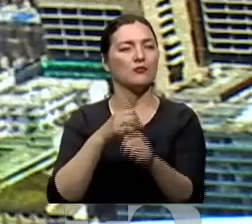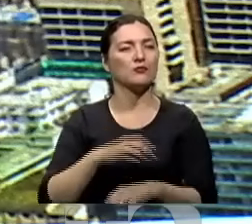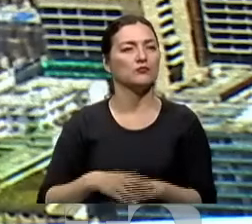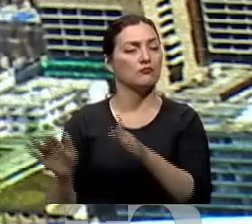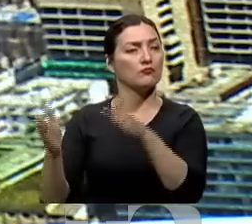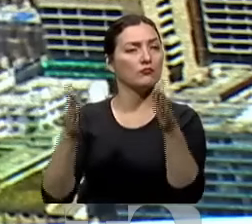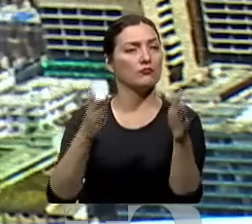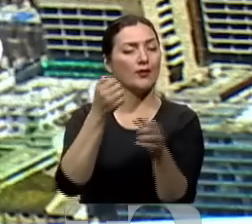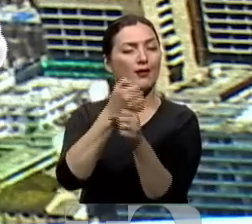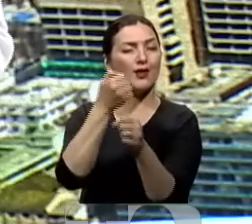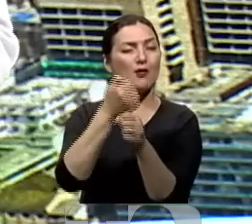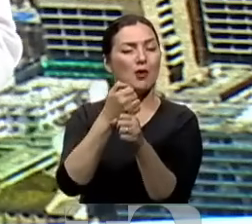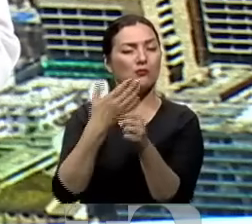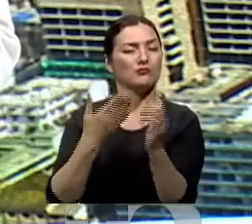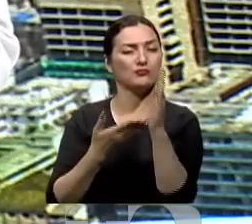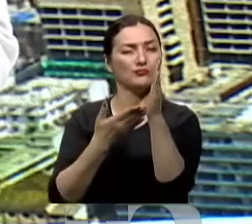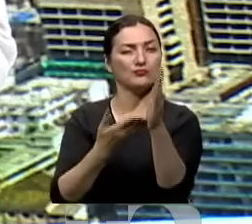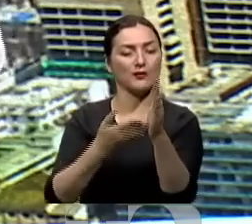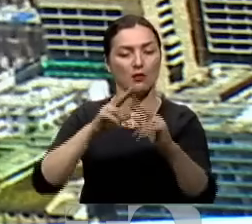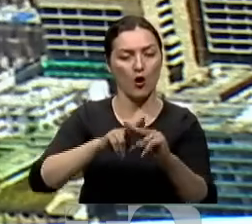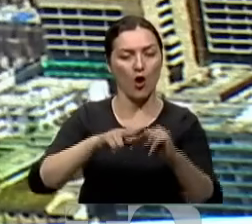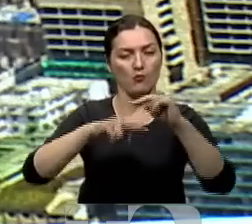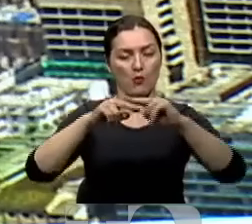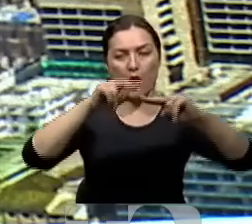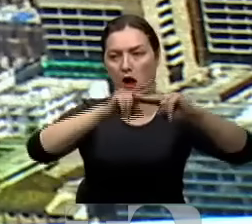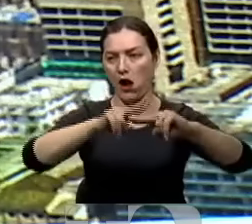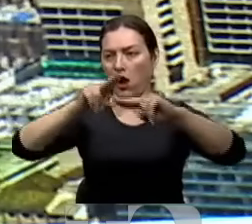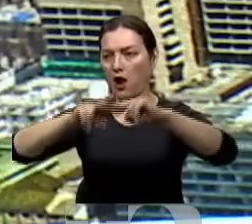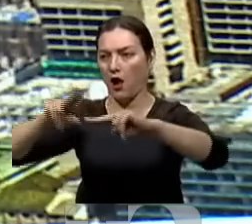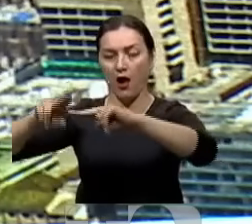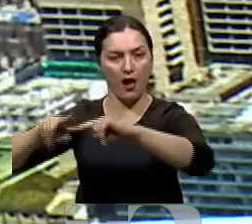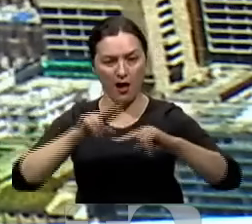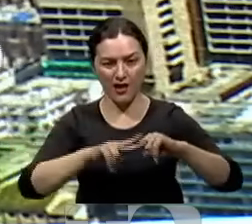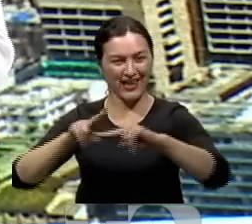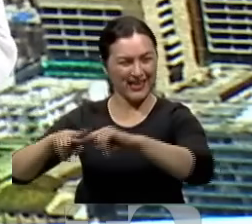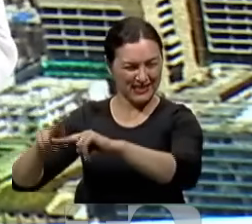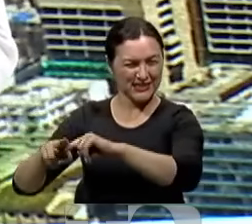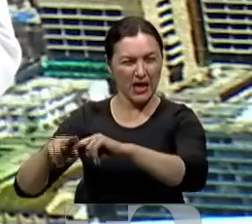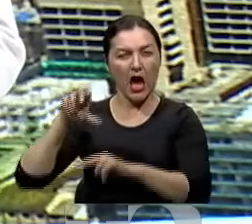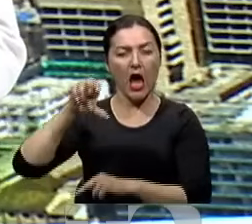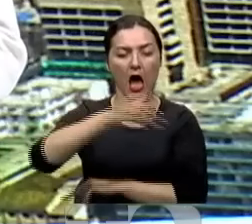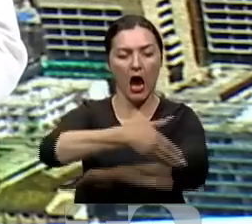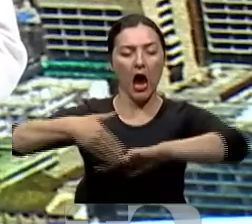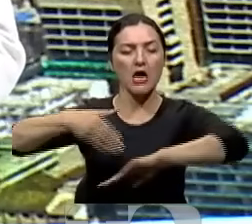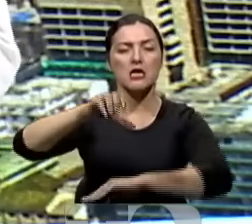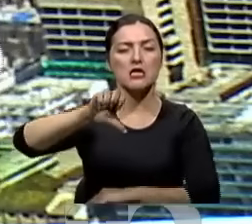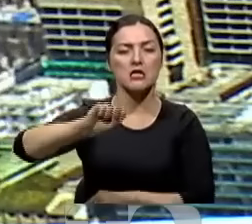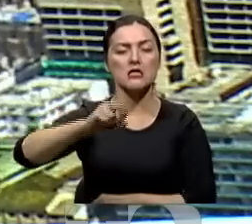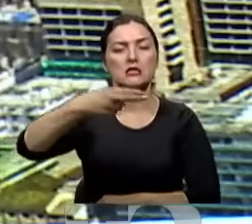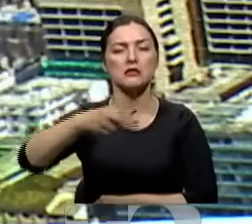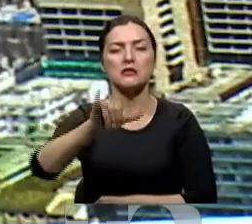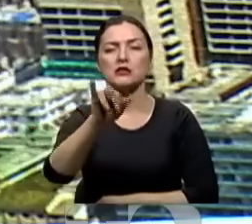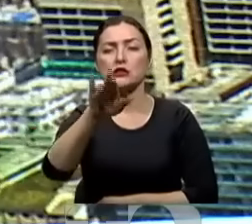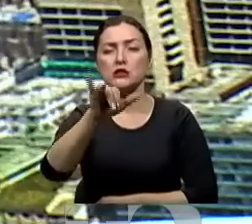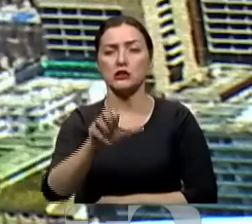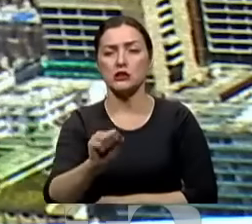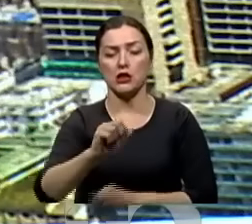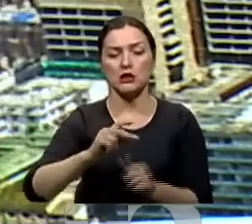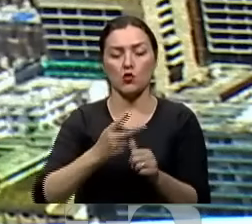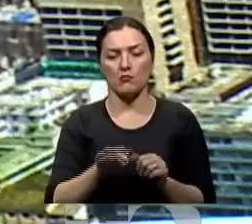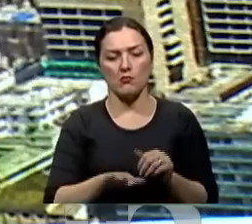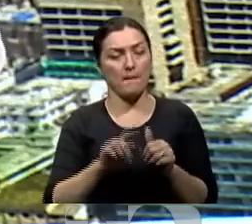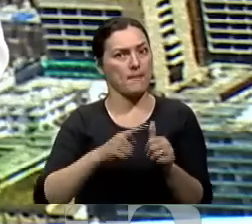Y los trabajos de demolición de la tribuna de los Shiris se encuentran en su segunda etapa, luego de haber completado la fase de pacificación